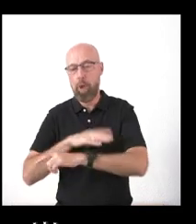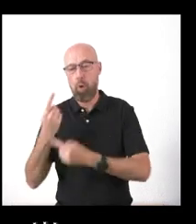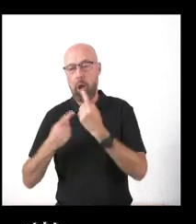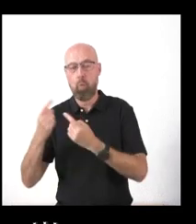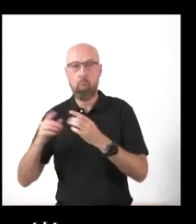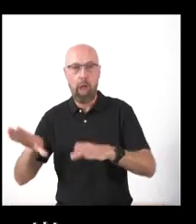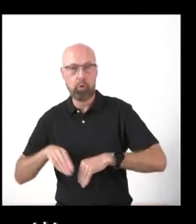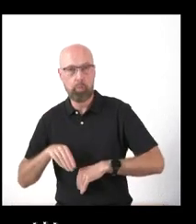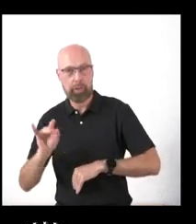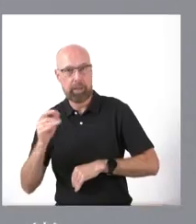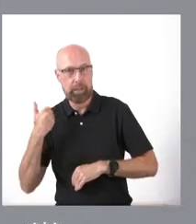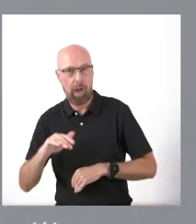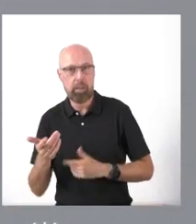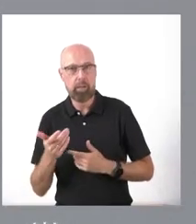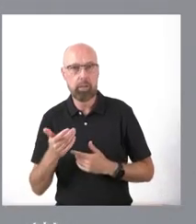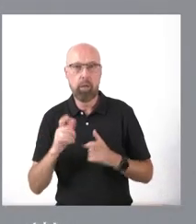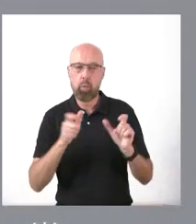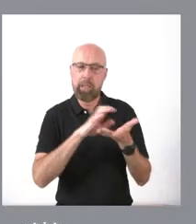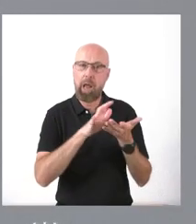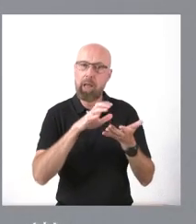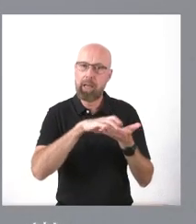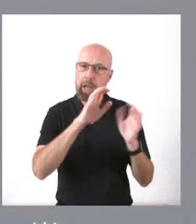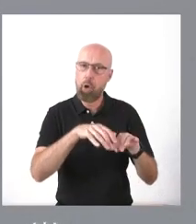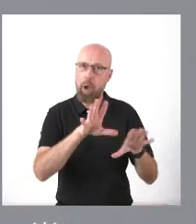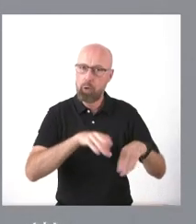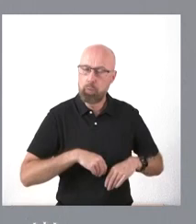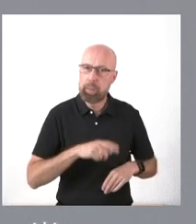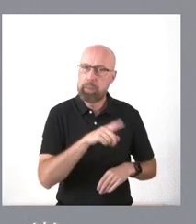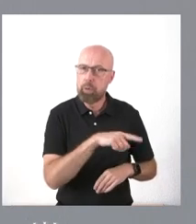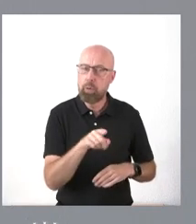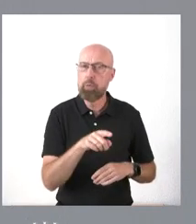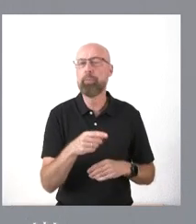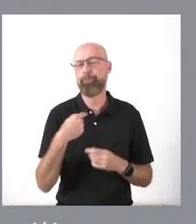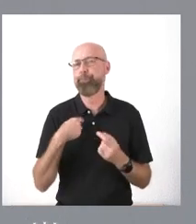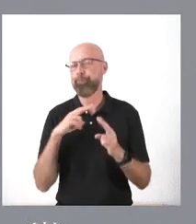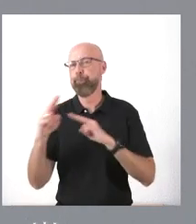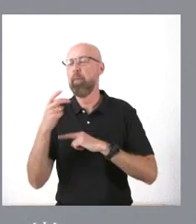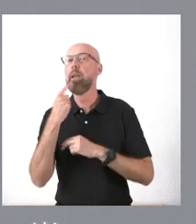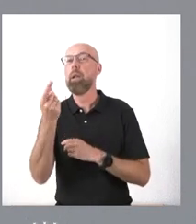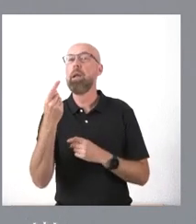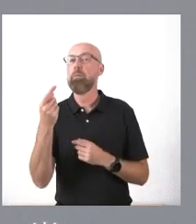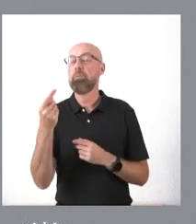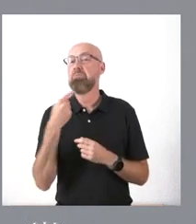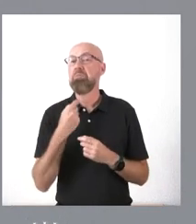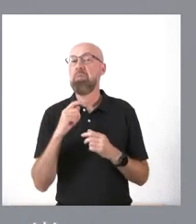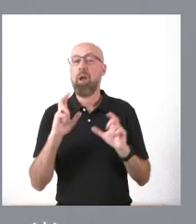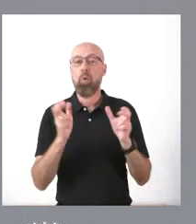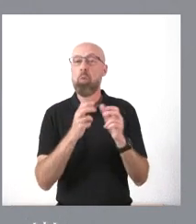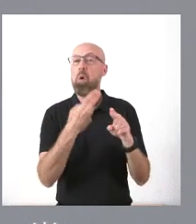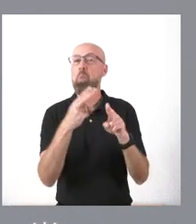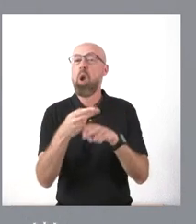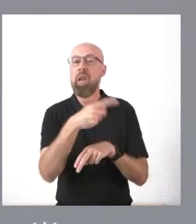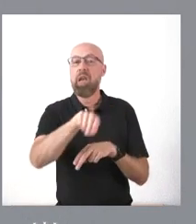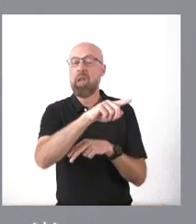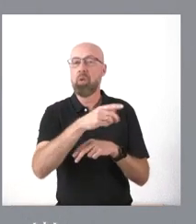del ámbito partidista como usted dice pues cualquier partido político tiene la potestad de presentar iniciativas